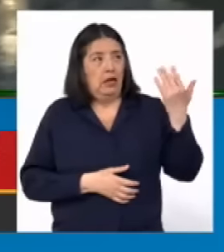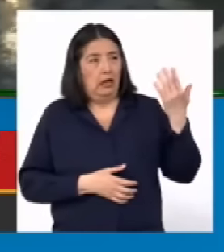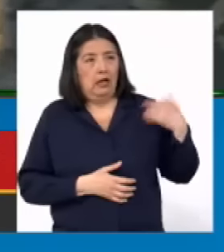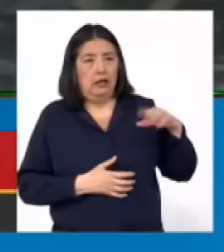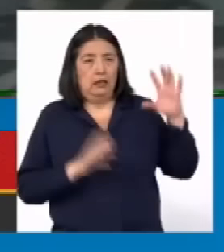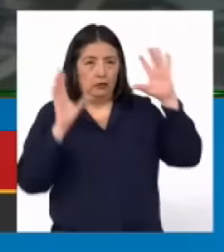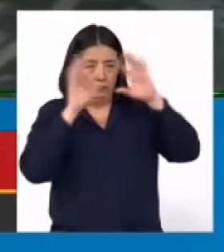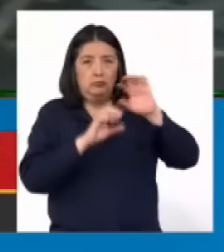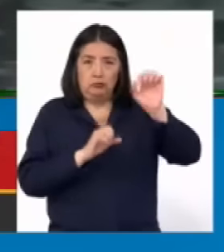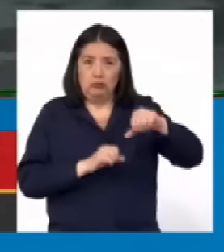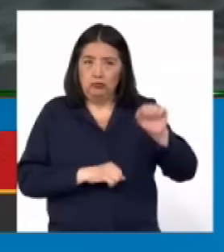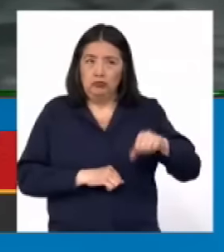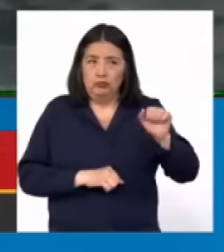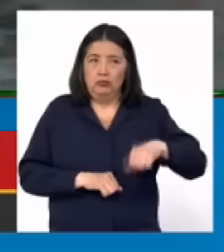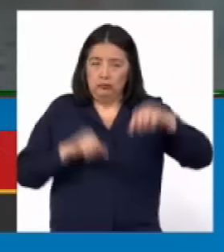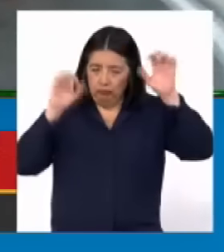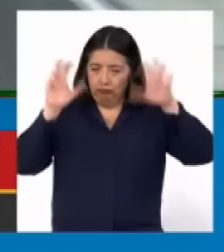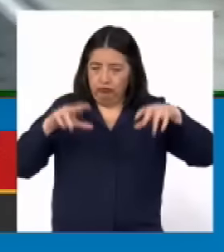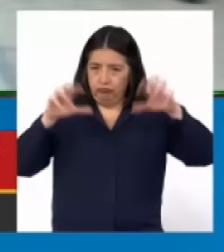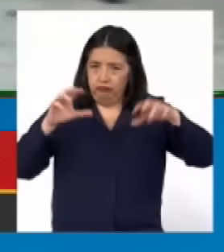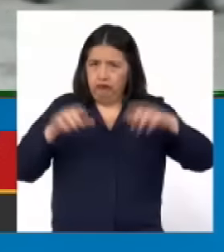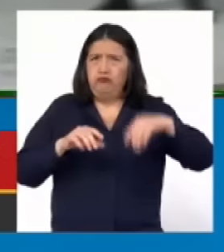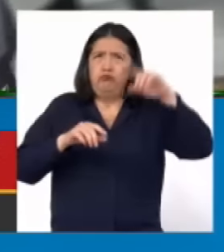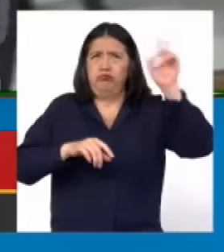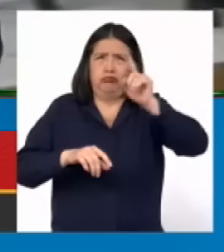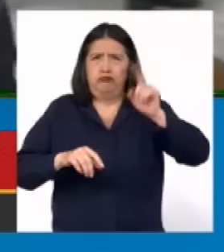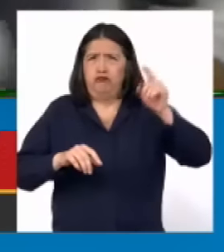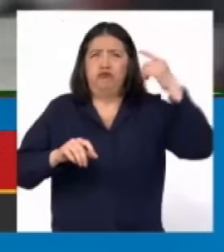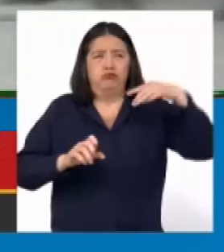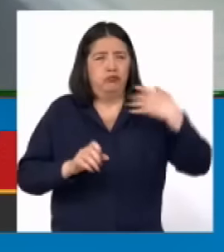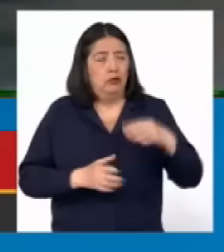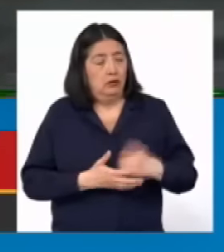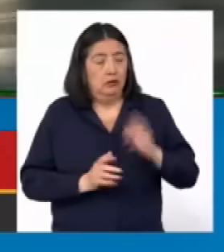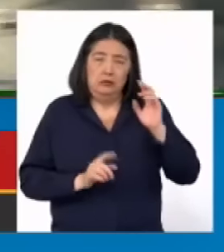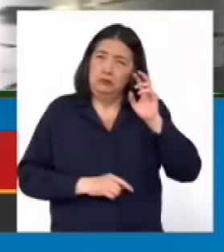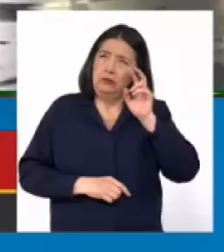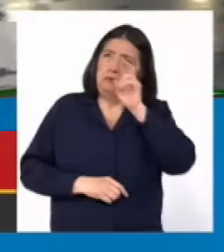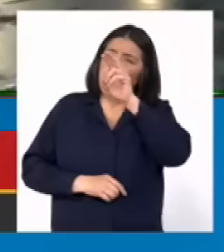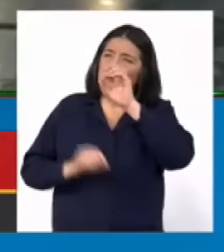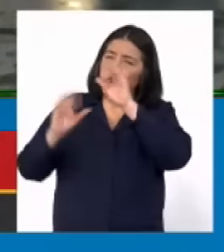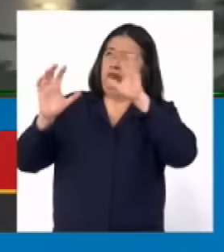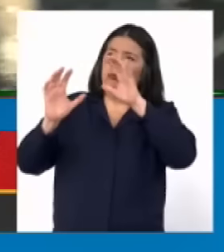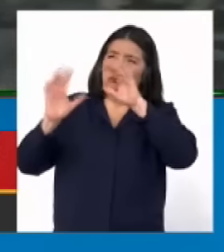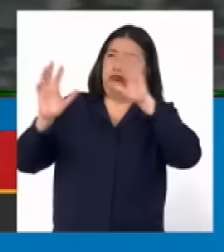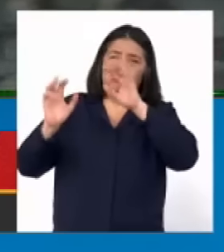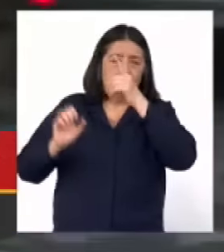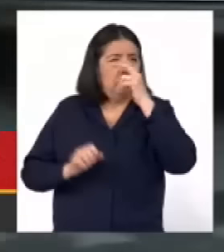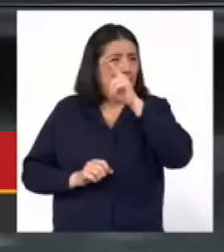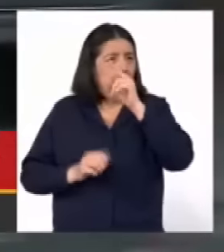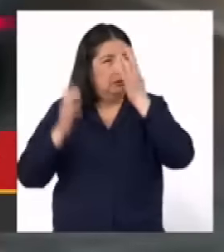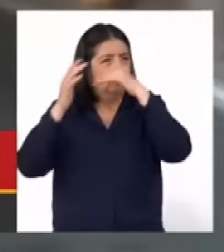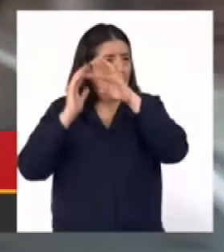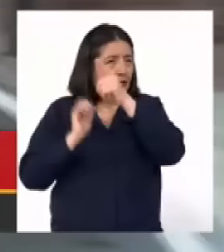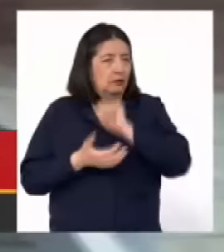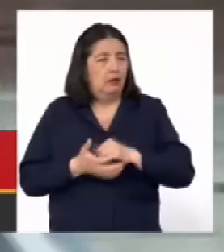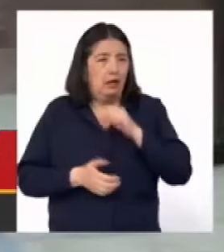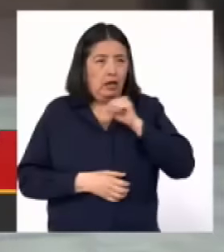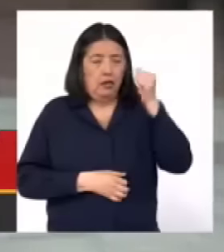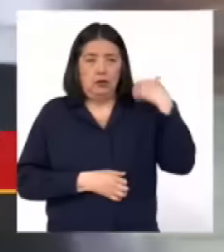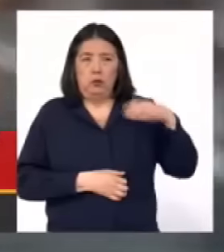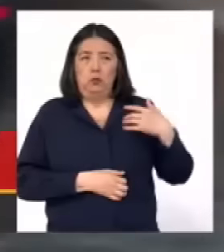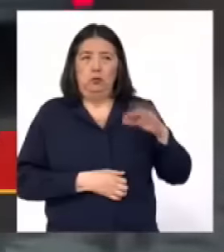anoche sí ha sido lluvia y ha sido tormenta y a lo lejos se encendía el cielo incluso. Ayer fue